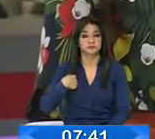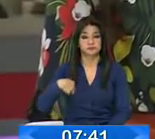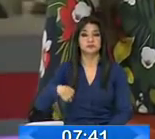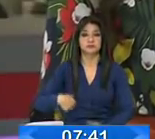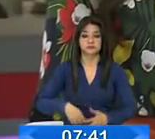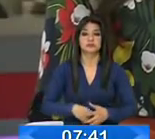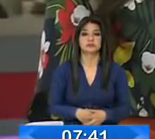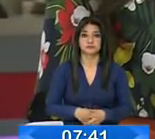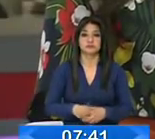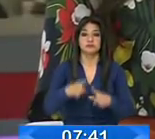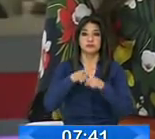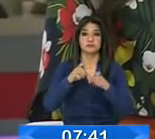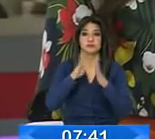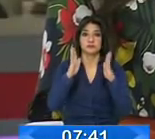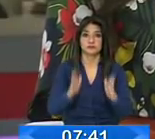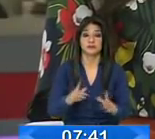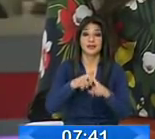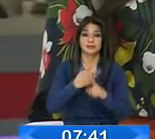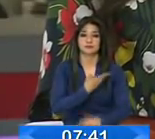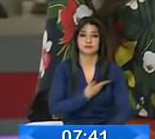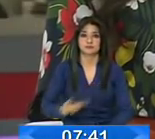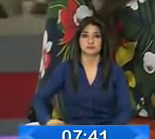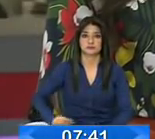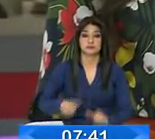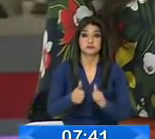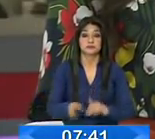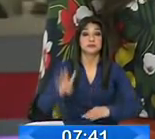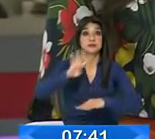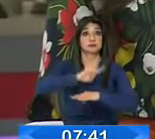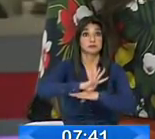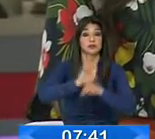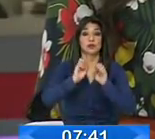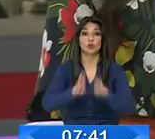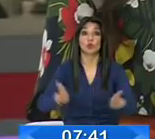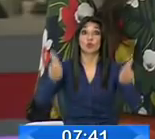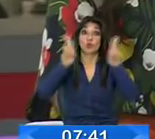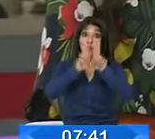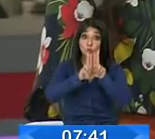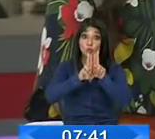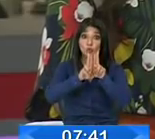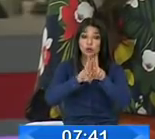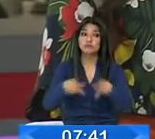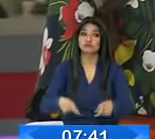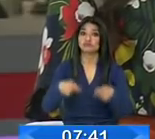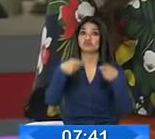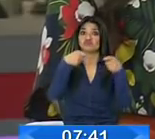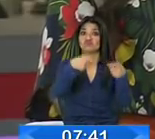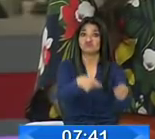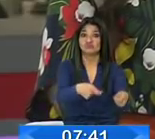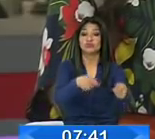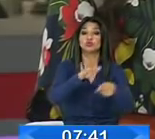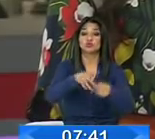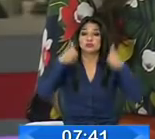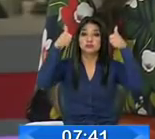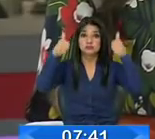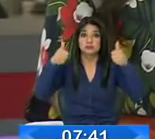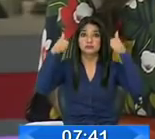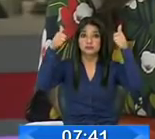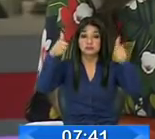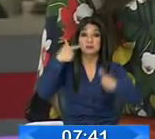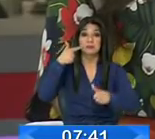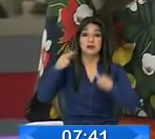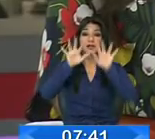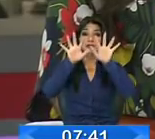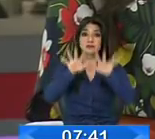la ex canciller y también ex presidenta de la Asamblea General de la ONU, María Fernanda Espinosa, presentaría en las próximas semanas su candidatura para ser la